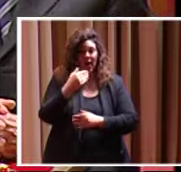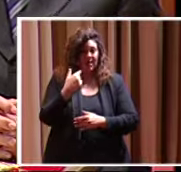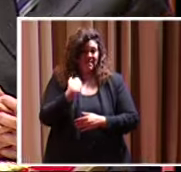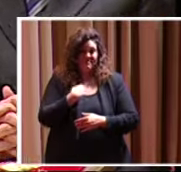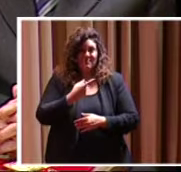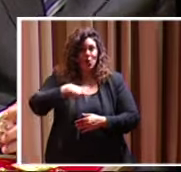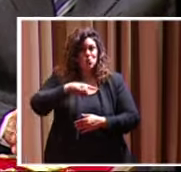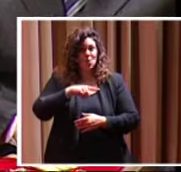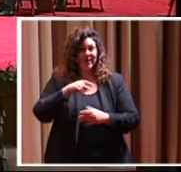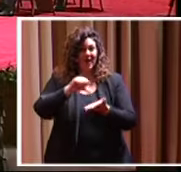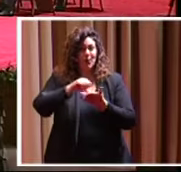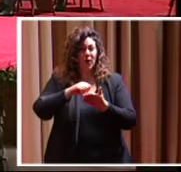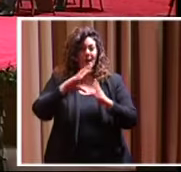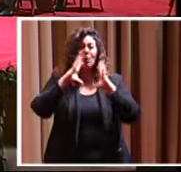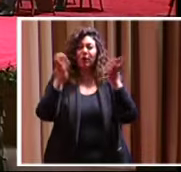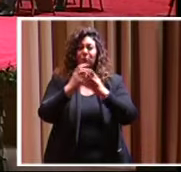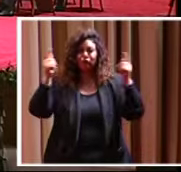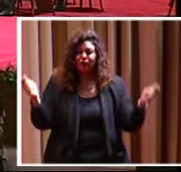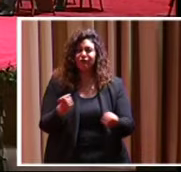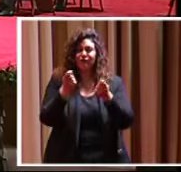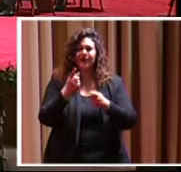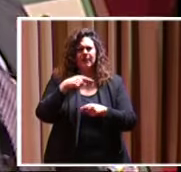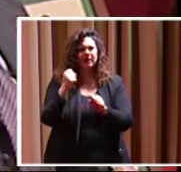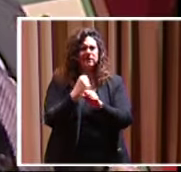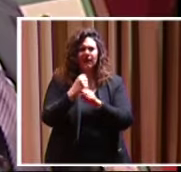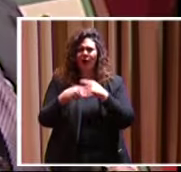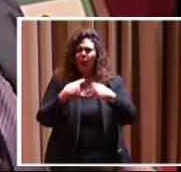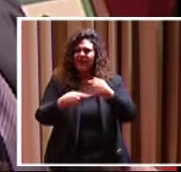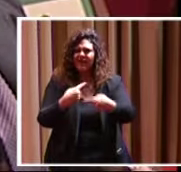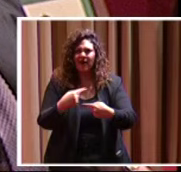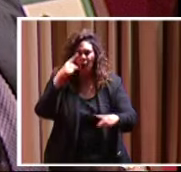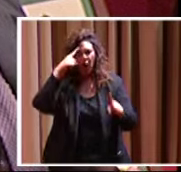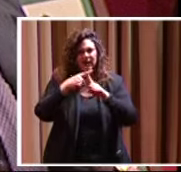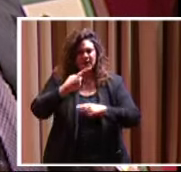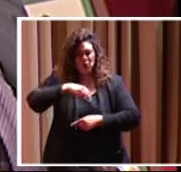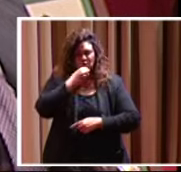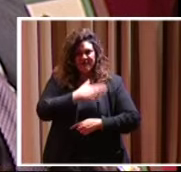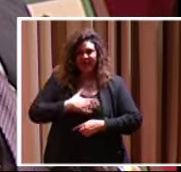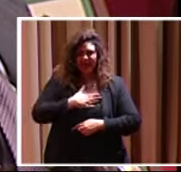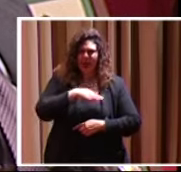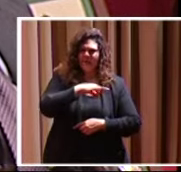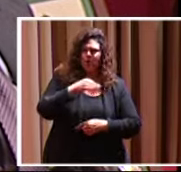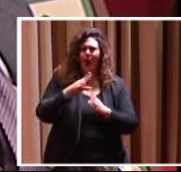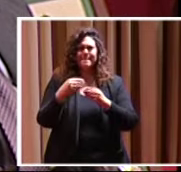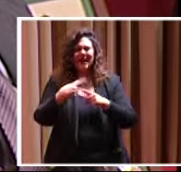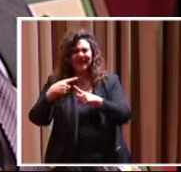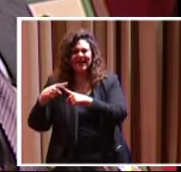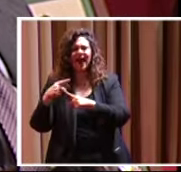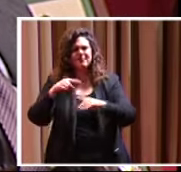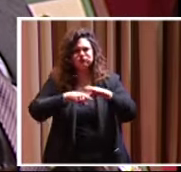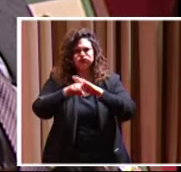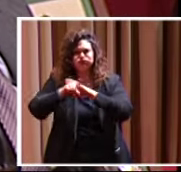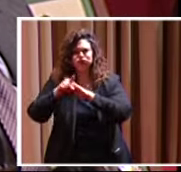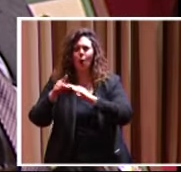ciudad por el mundo, pasando por el trabajo diario para acrecentar nuestro bienestar espiritual y material,